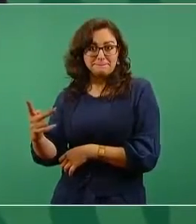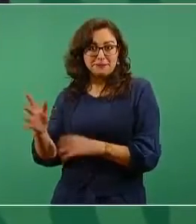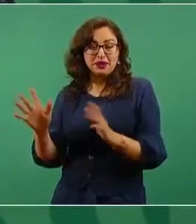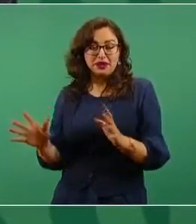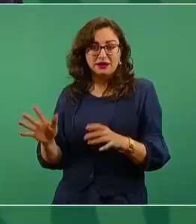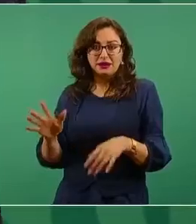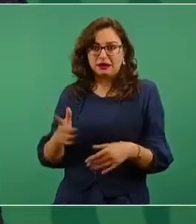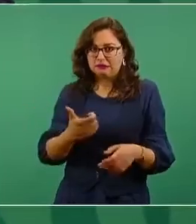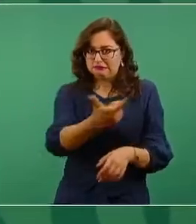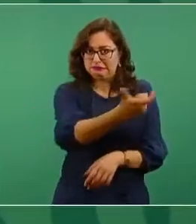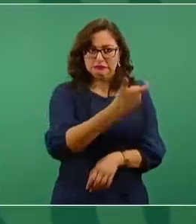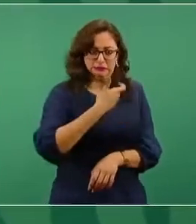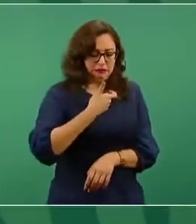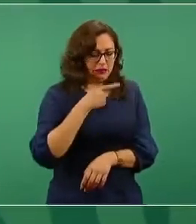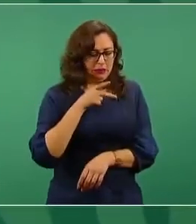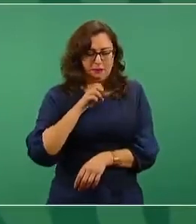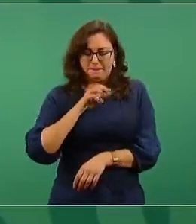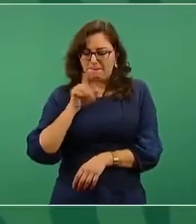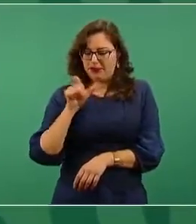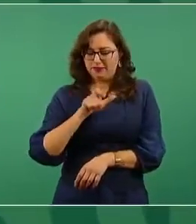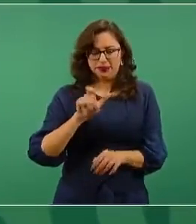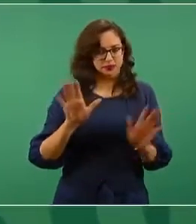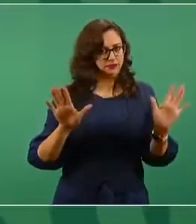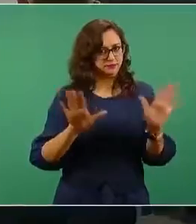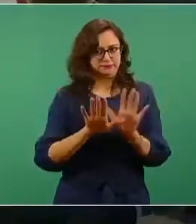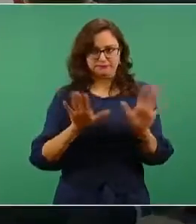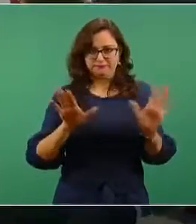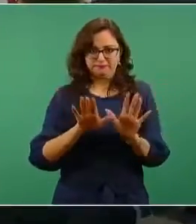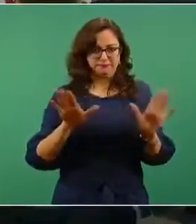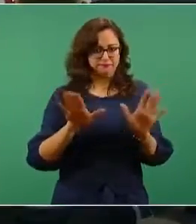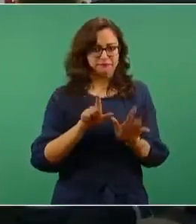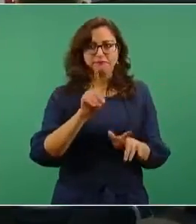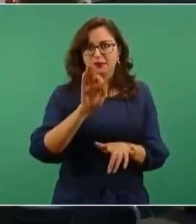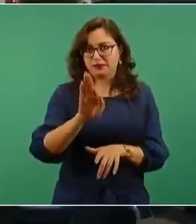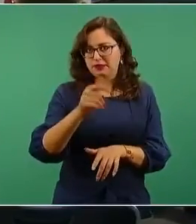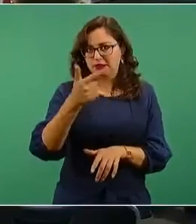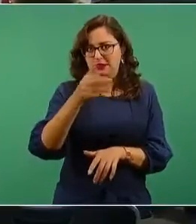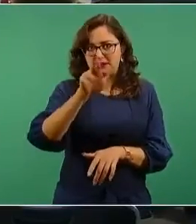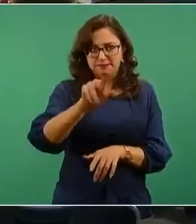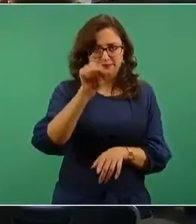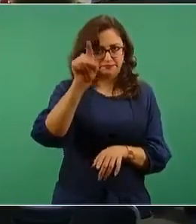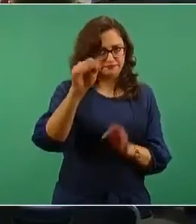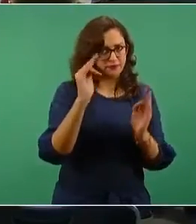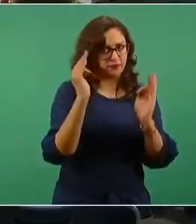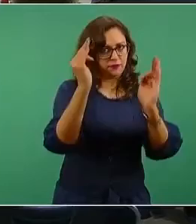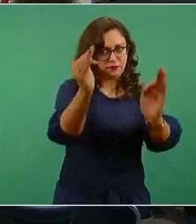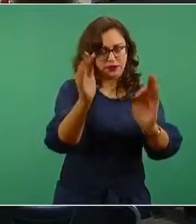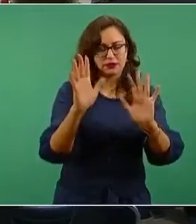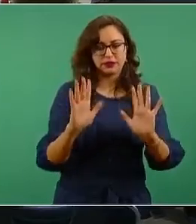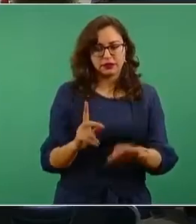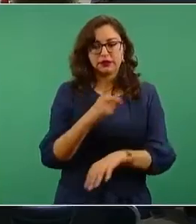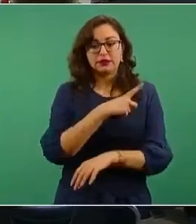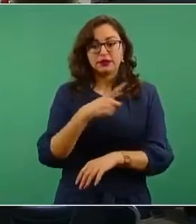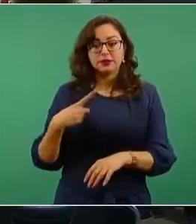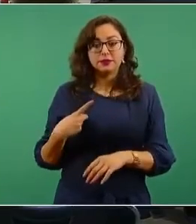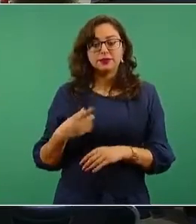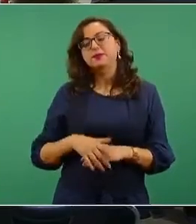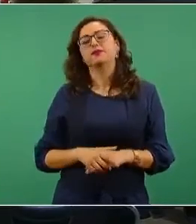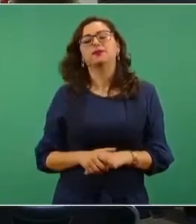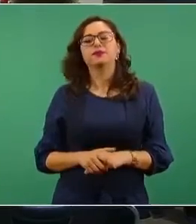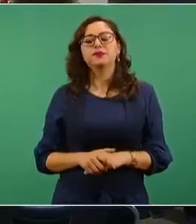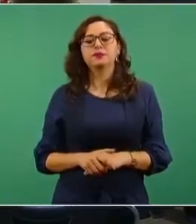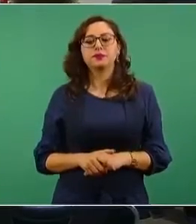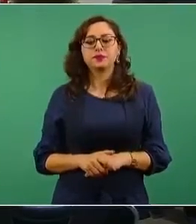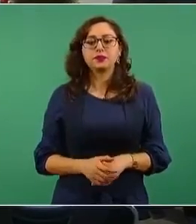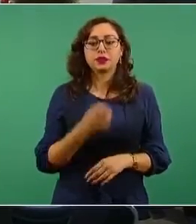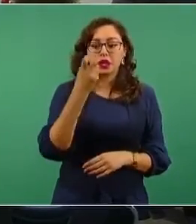acto de corrupción que ingresaría y que iría a esta institución. ¿Y con esto ya